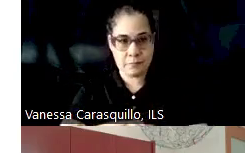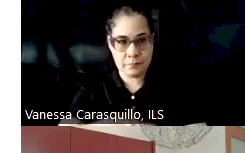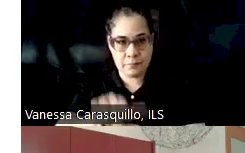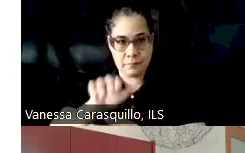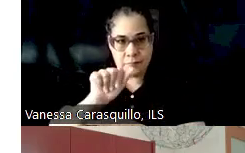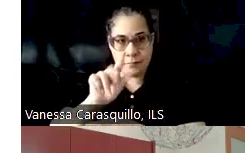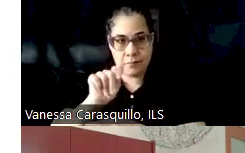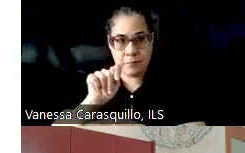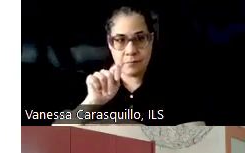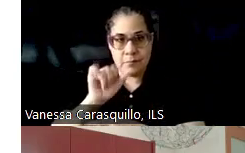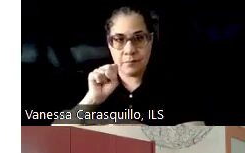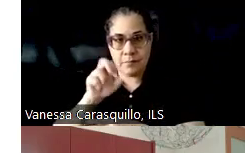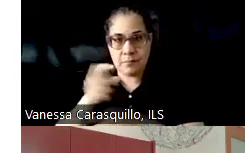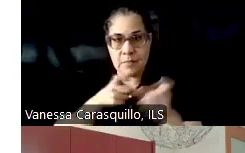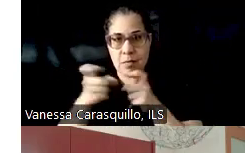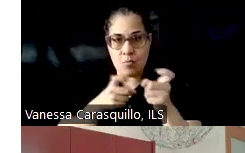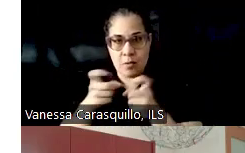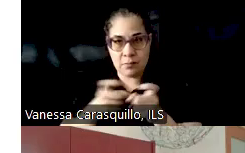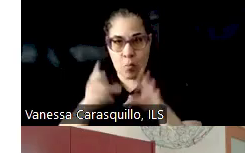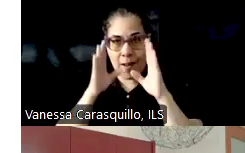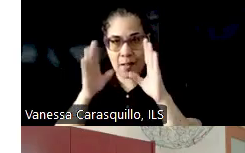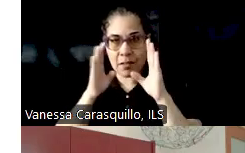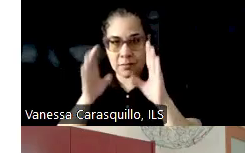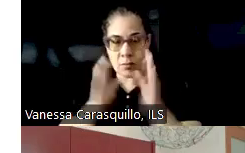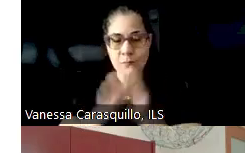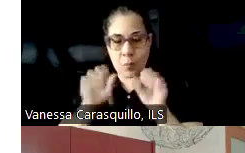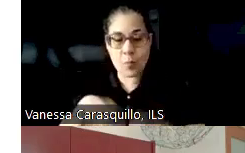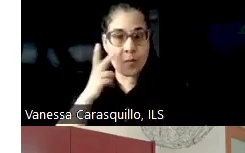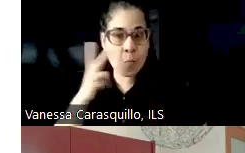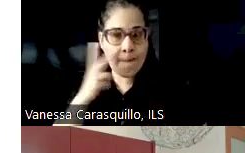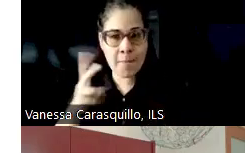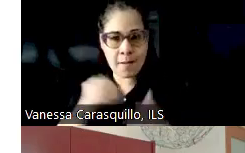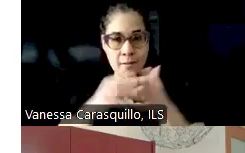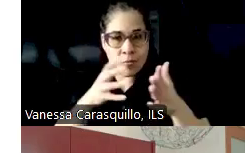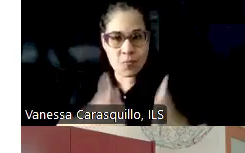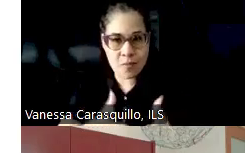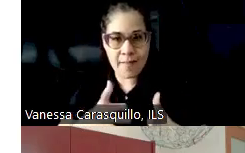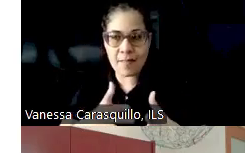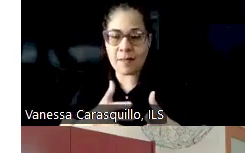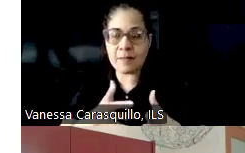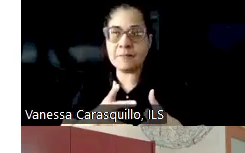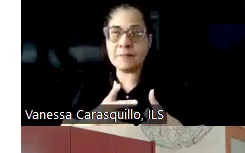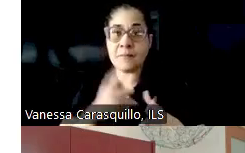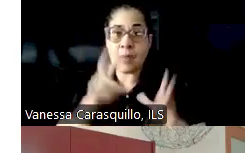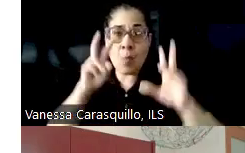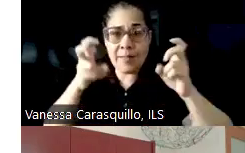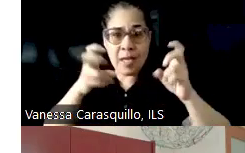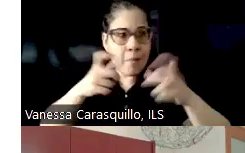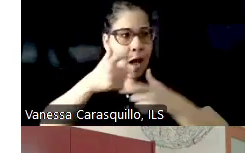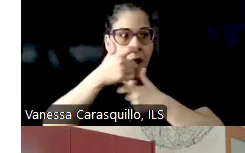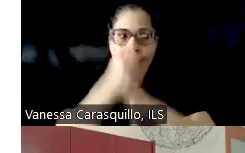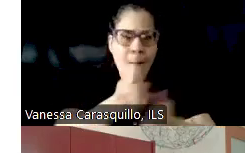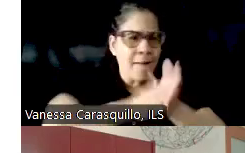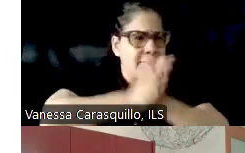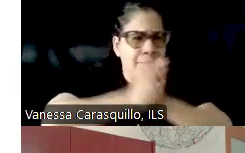atención, puesto que podemos ver estudiantes que tienen un interés tremendo en algún tema en particular y se